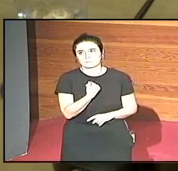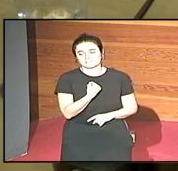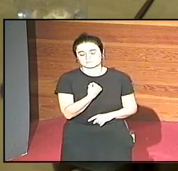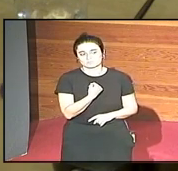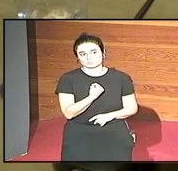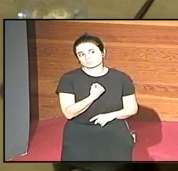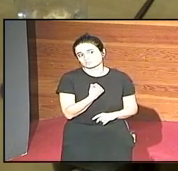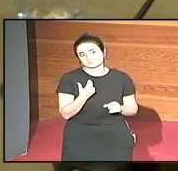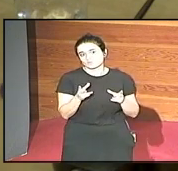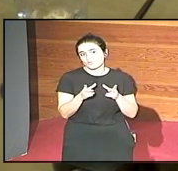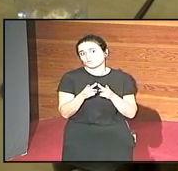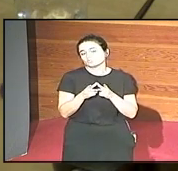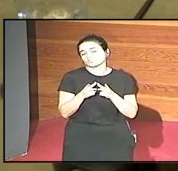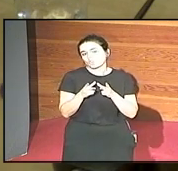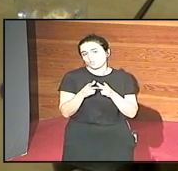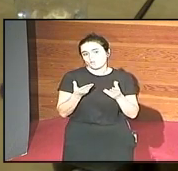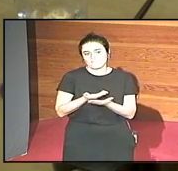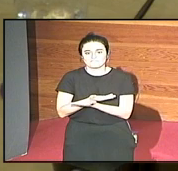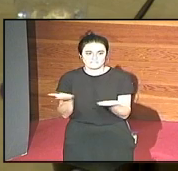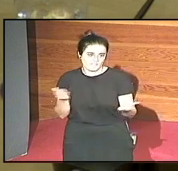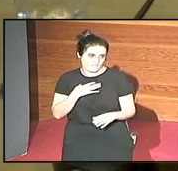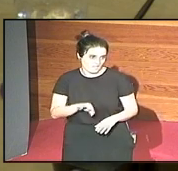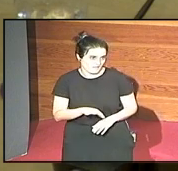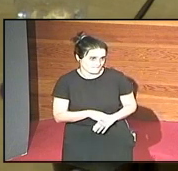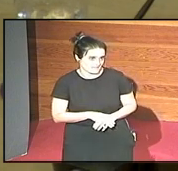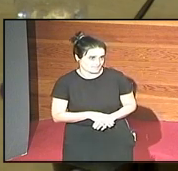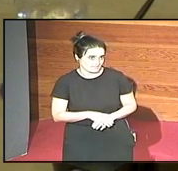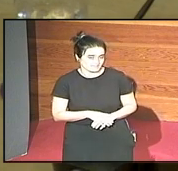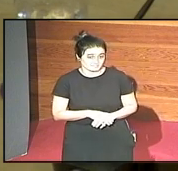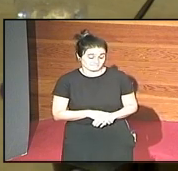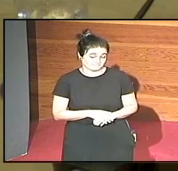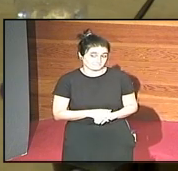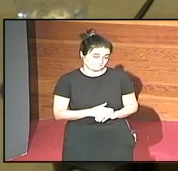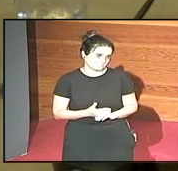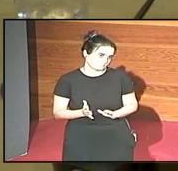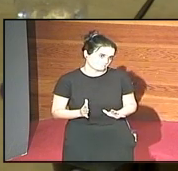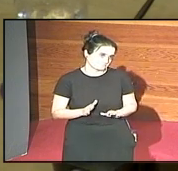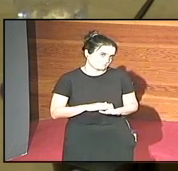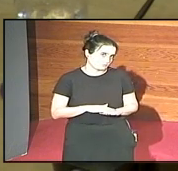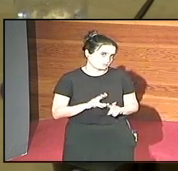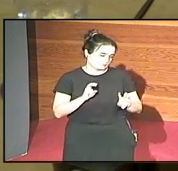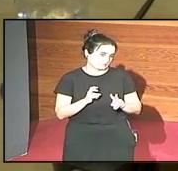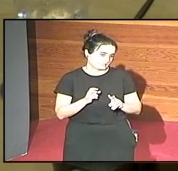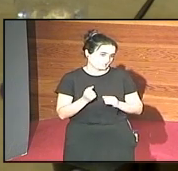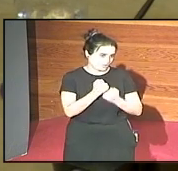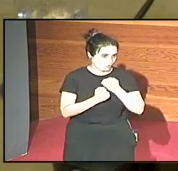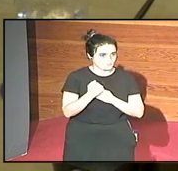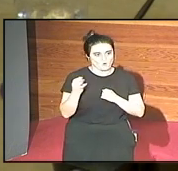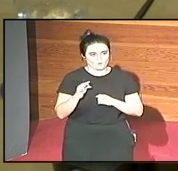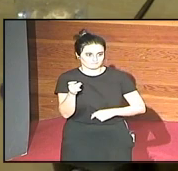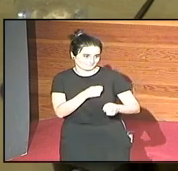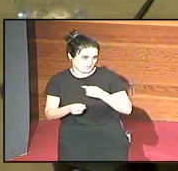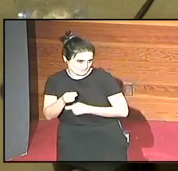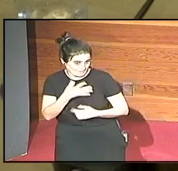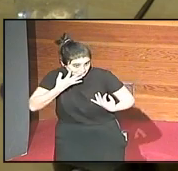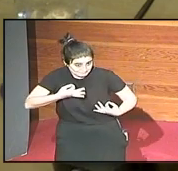un socio fiable, al menos en la parte económica y comercial. Pero la